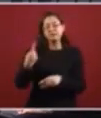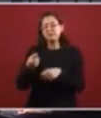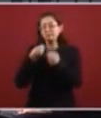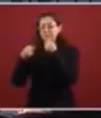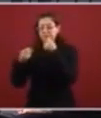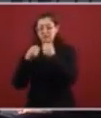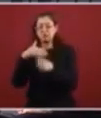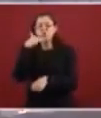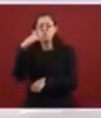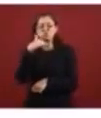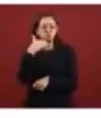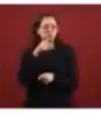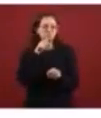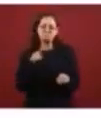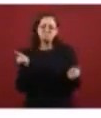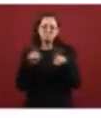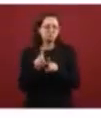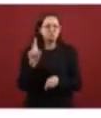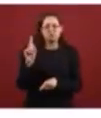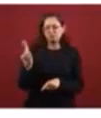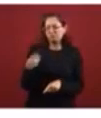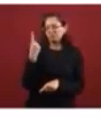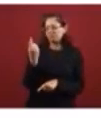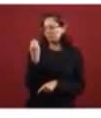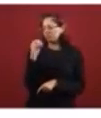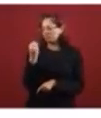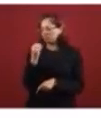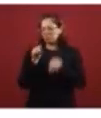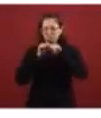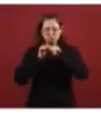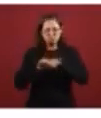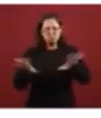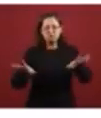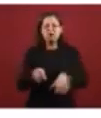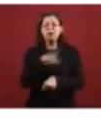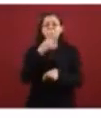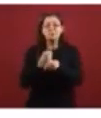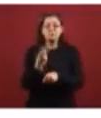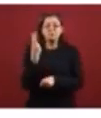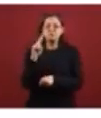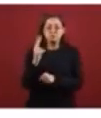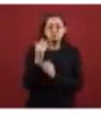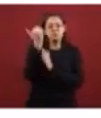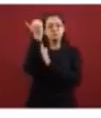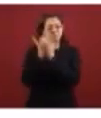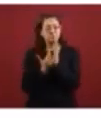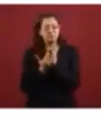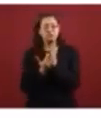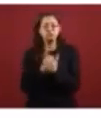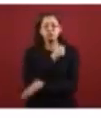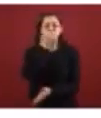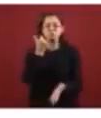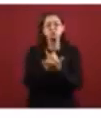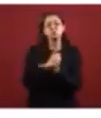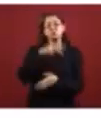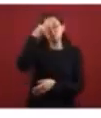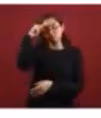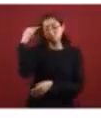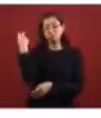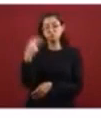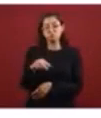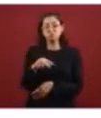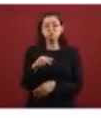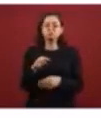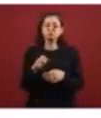básicamente también se detona el mismo 31 de octubre básicamente el primero de noviembre declina y la ciudad de mexico